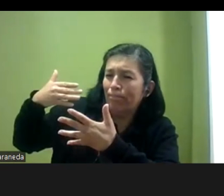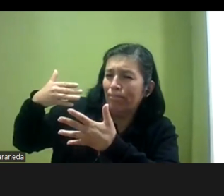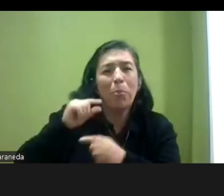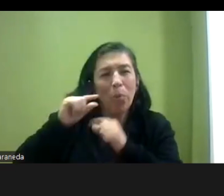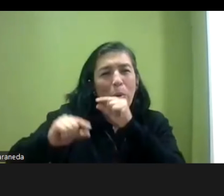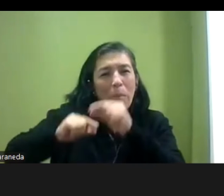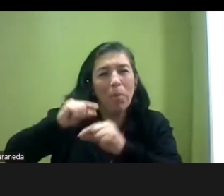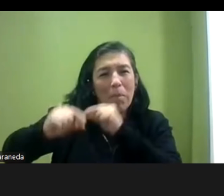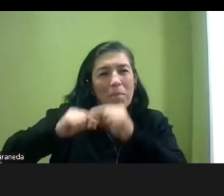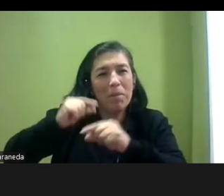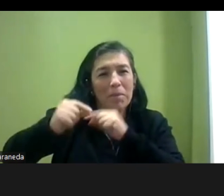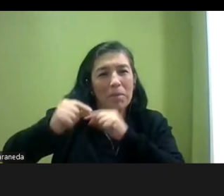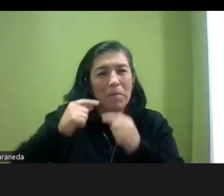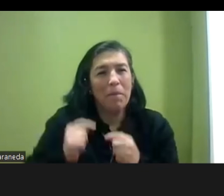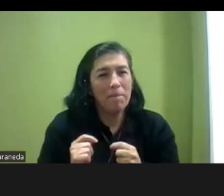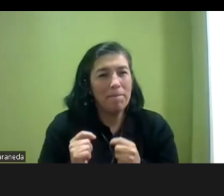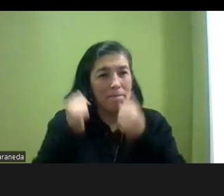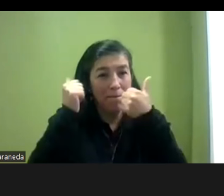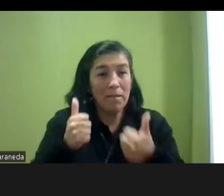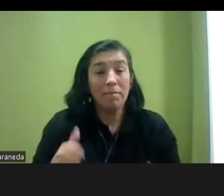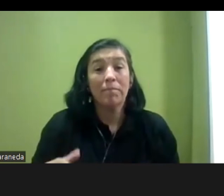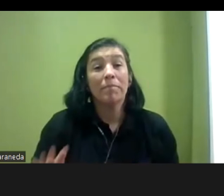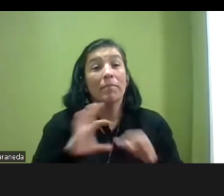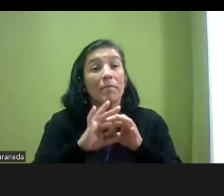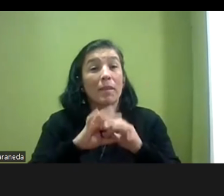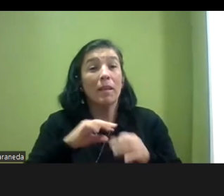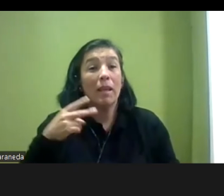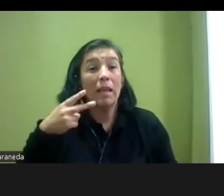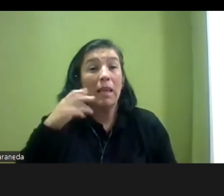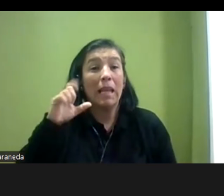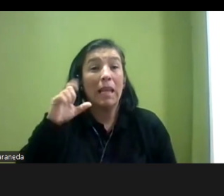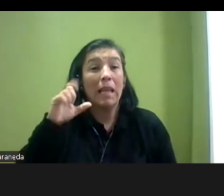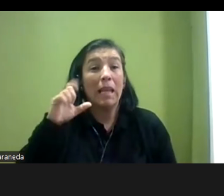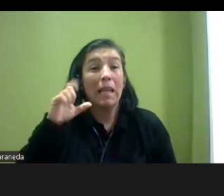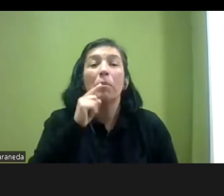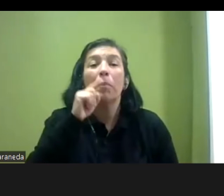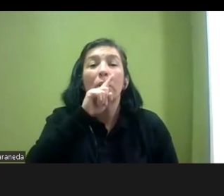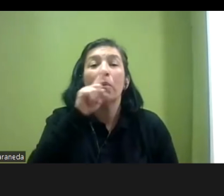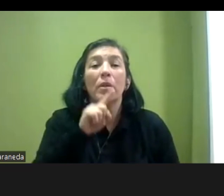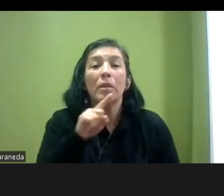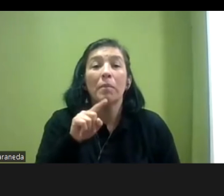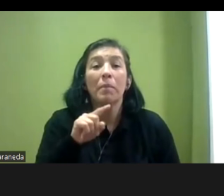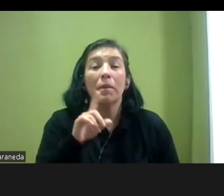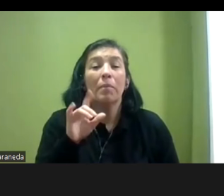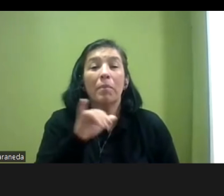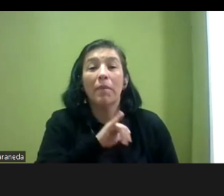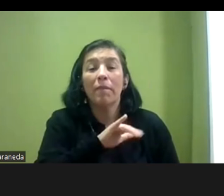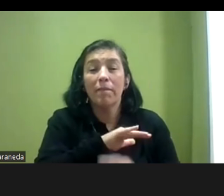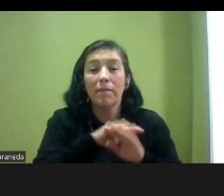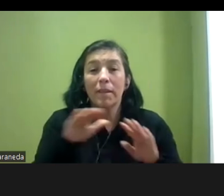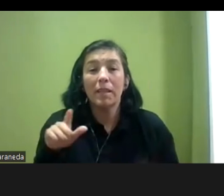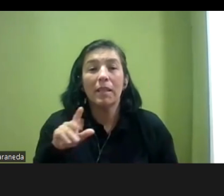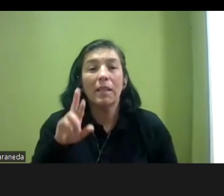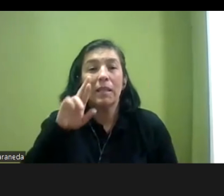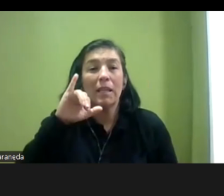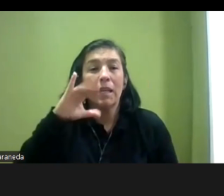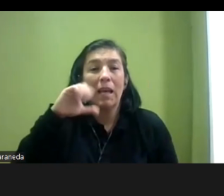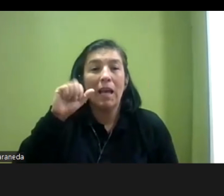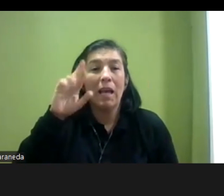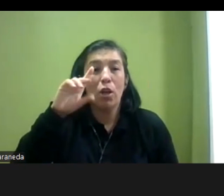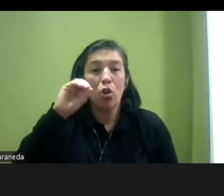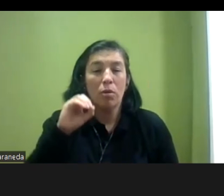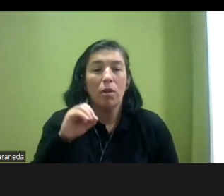poco. Gracias, Elena. Y vamos a dar paso a la última pregunta para ir terminando, que la hace Ricardo Carrasco y dice,